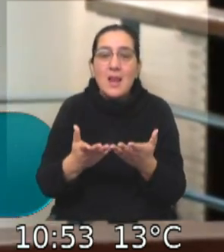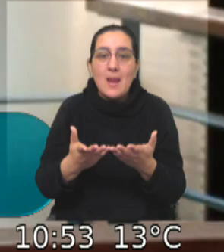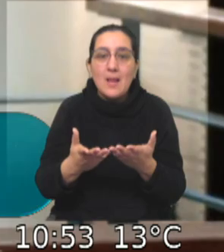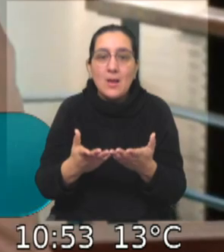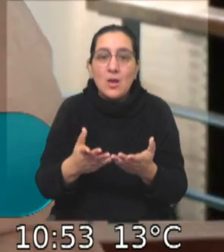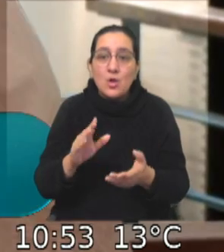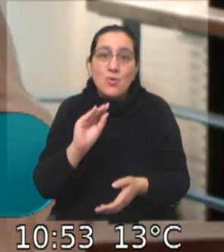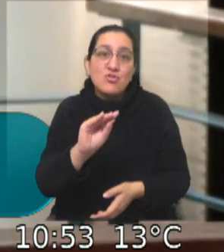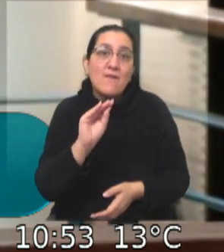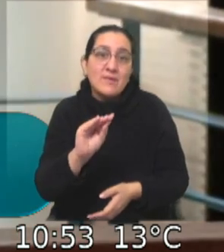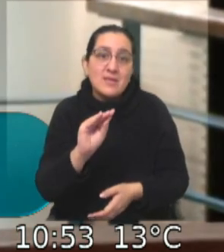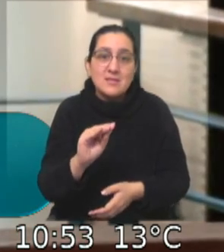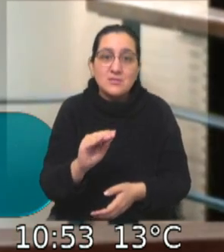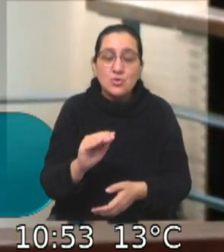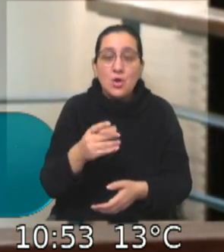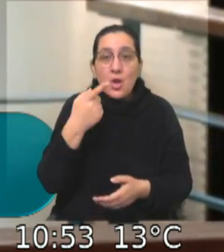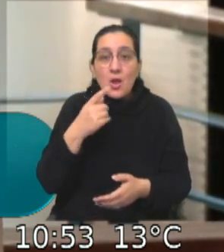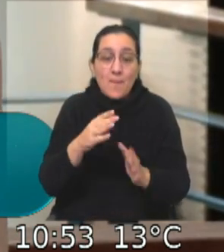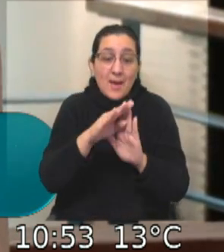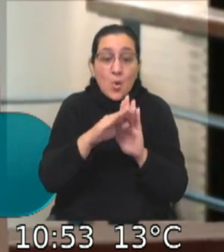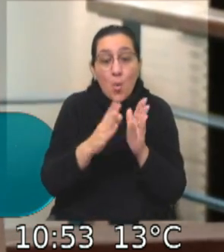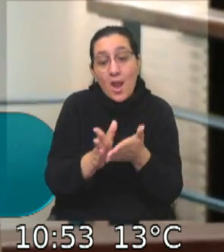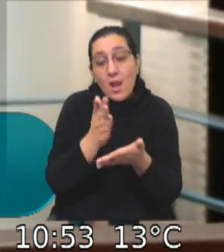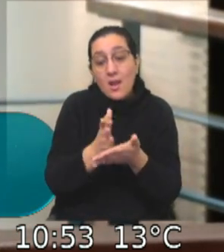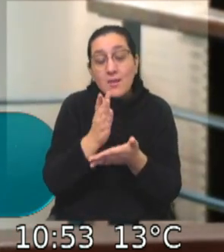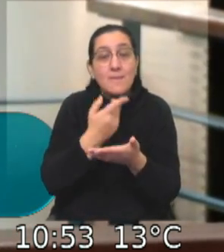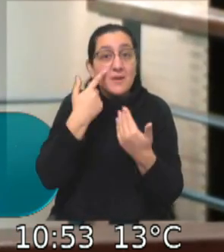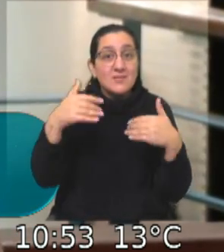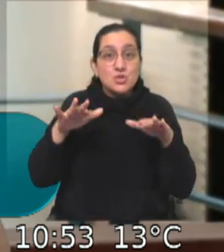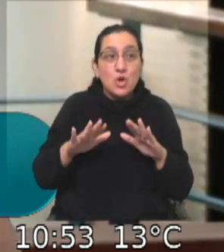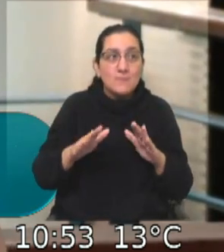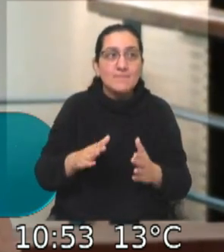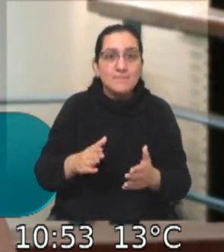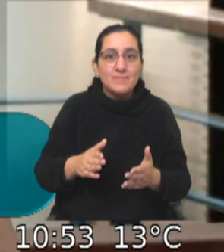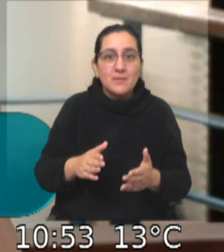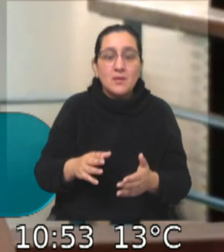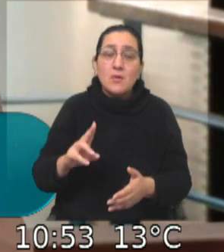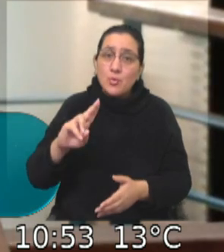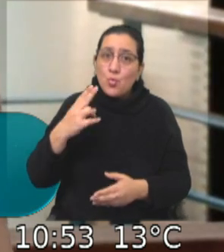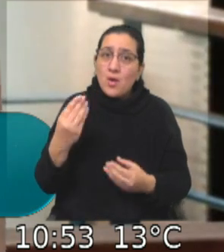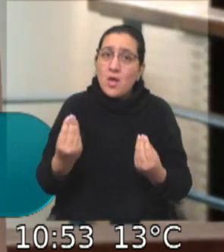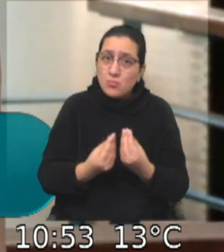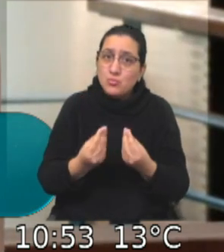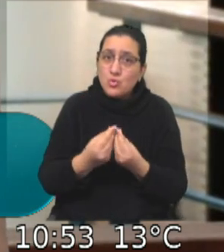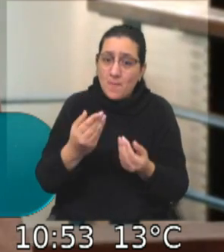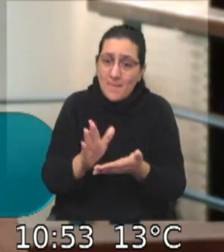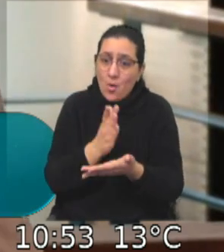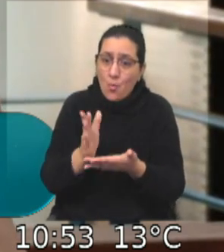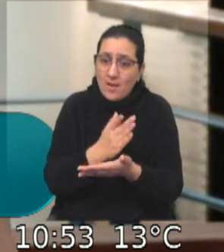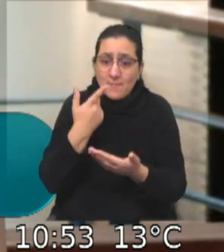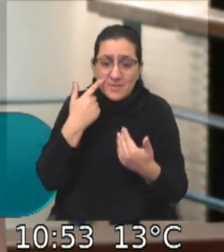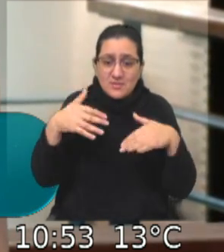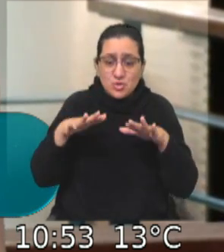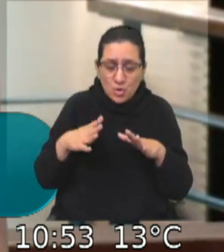Las señales, los manuales de prevención, cosas que ya el Uruguay tiene mucho manual de prevención, mucho